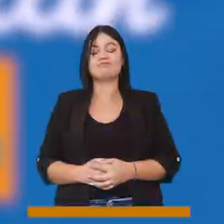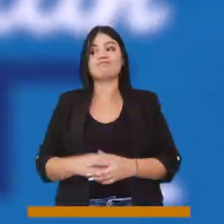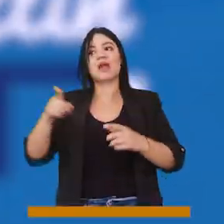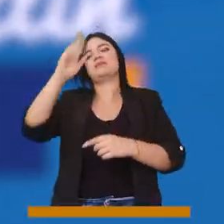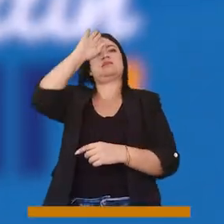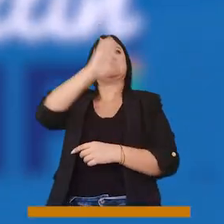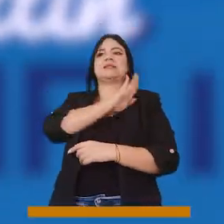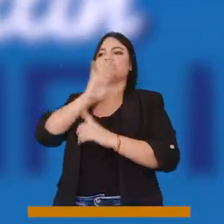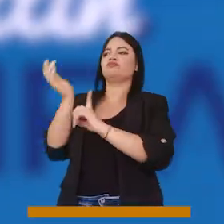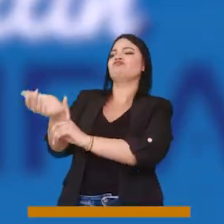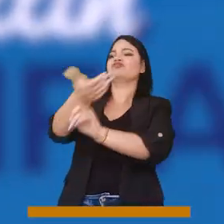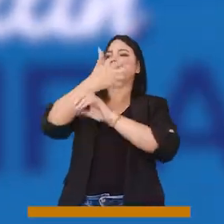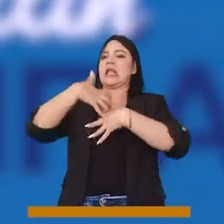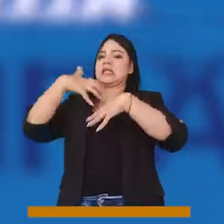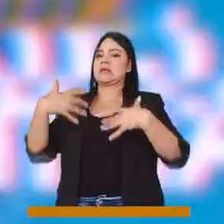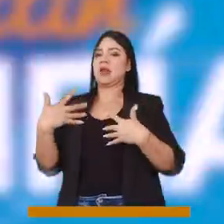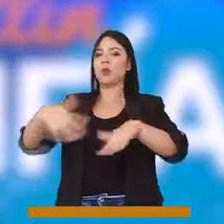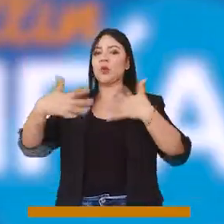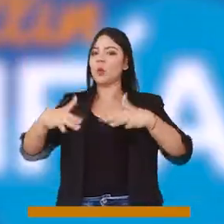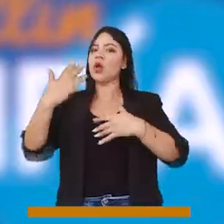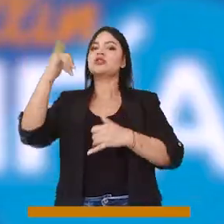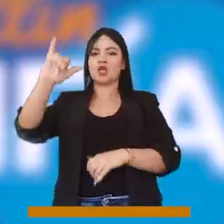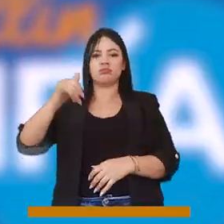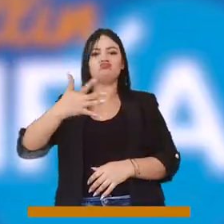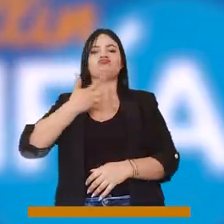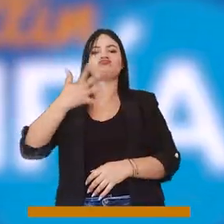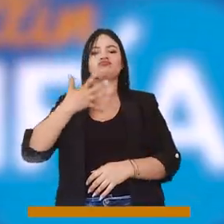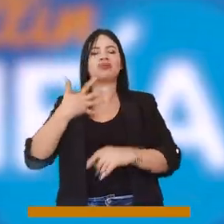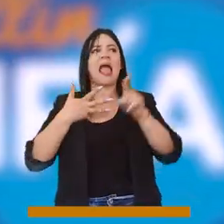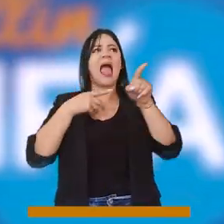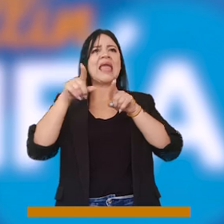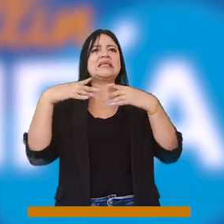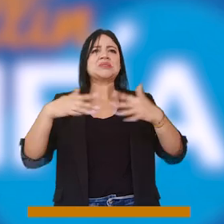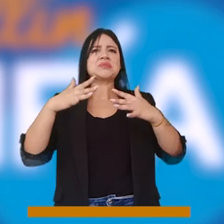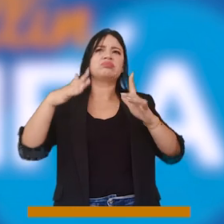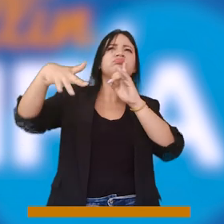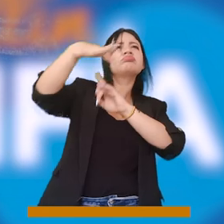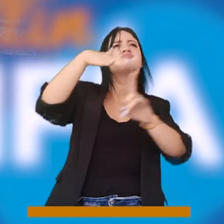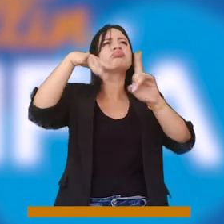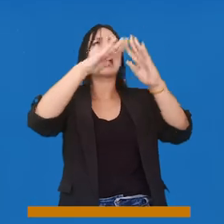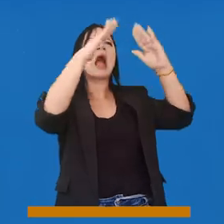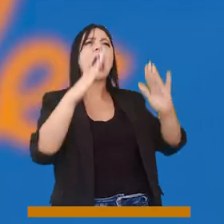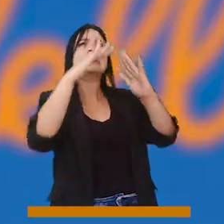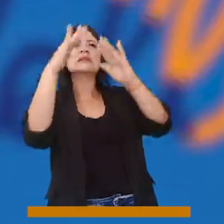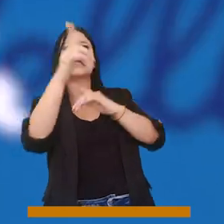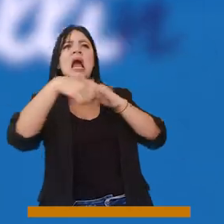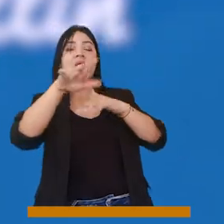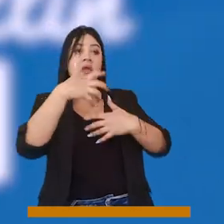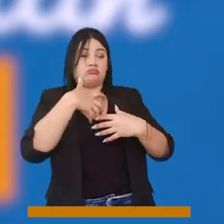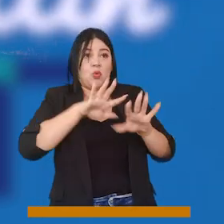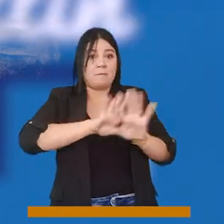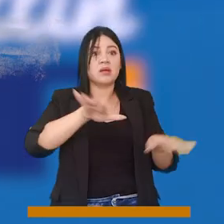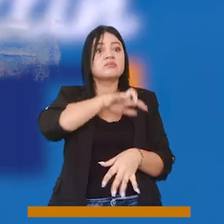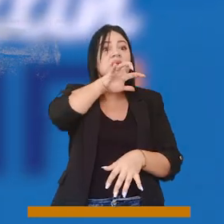La Inspección de Policía de Protección Animal del Distrito tiene competencia sobre toda la fauna doméstica. Hay que tener claro que fauna doméstica